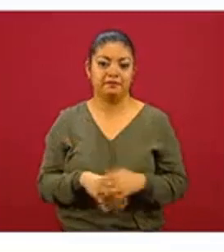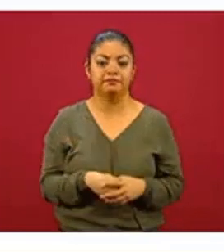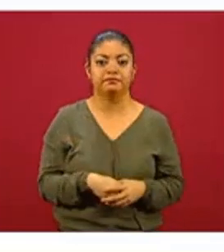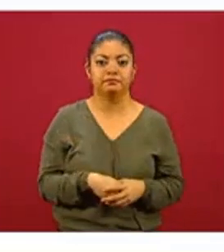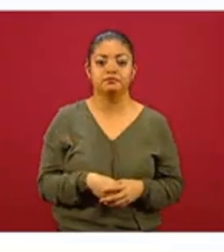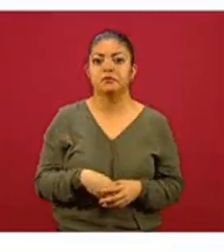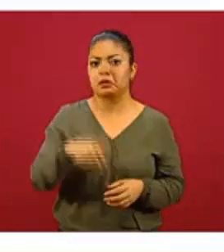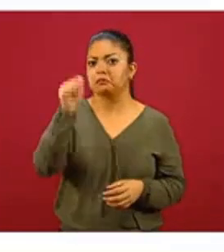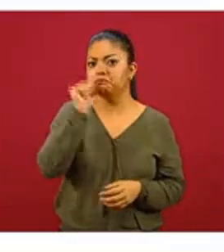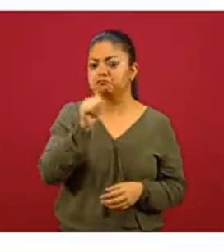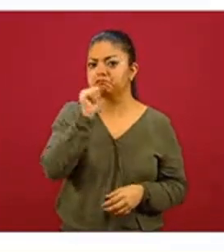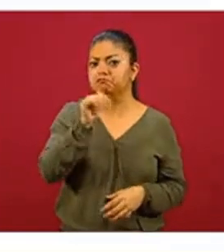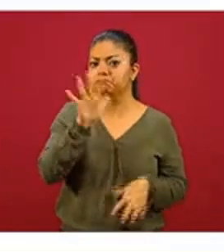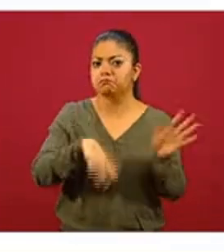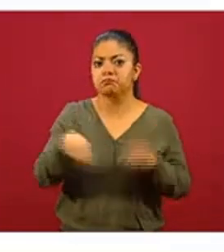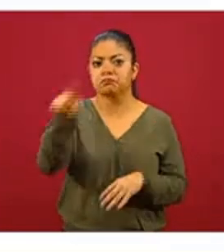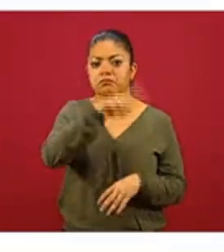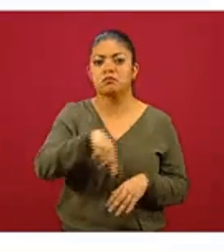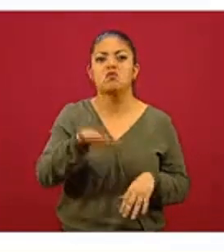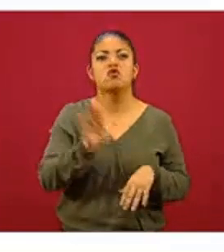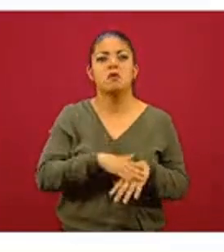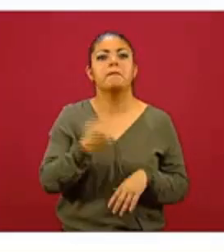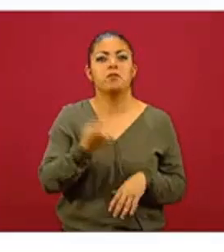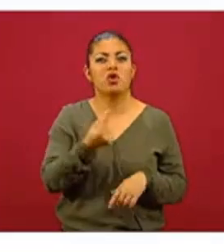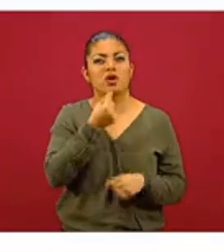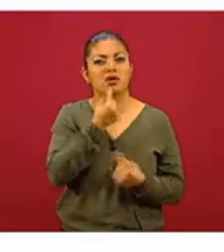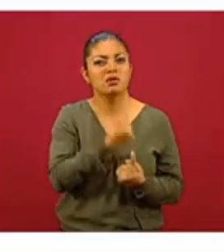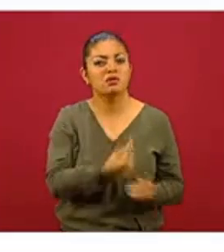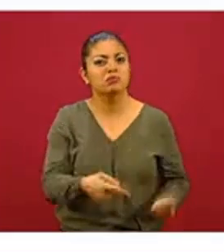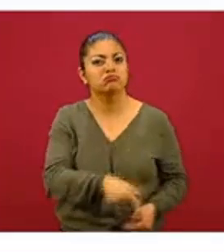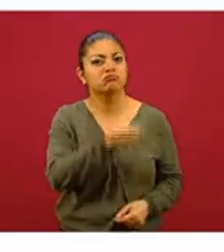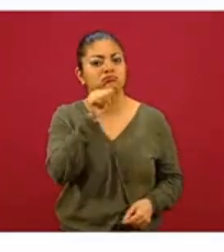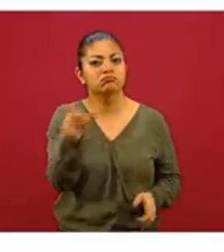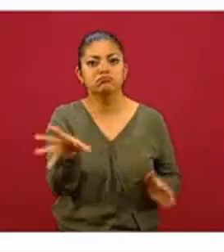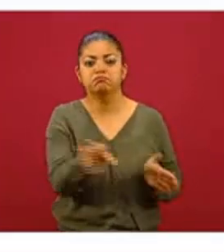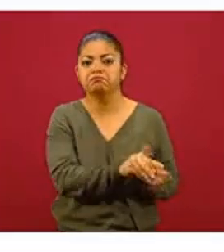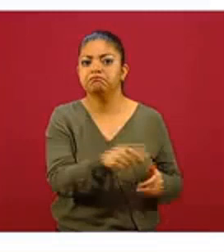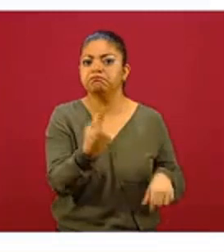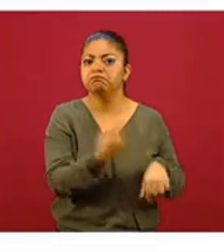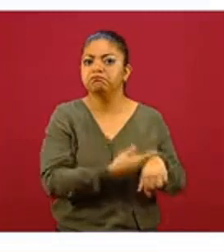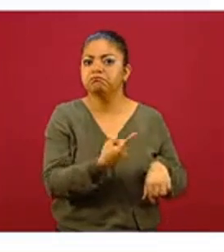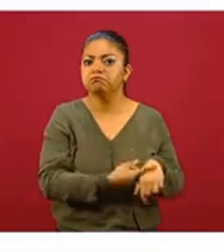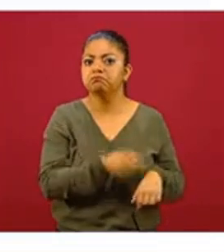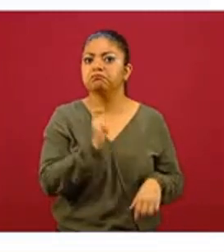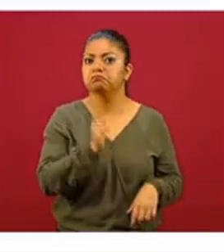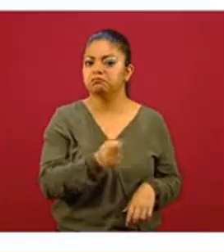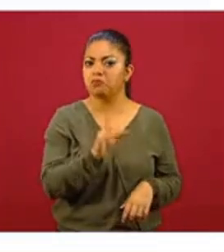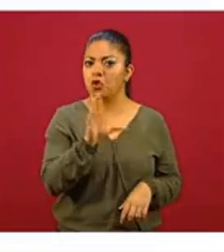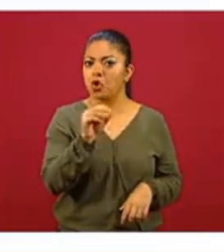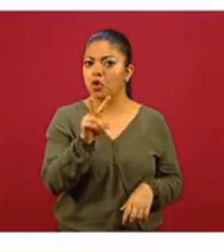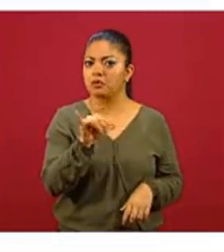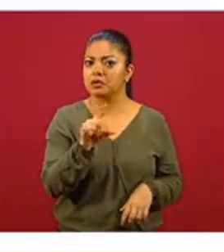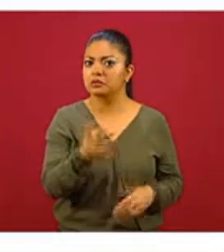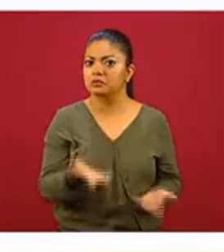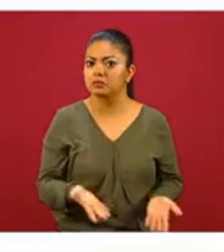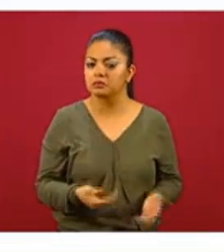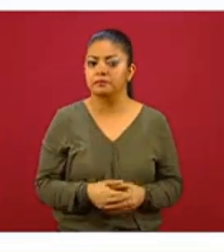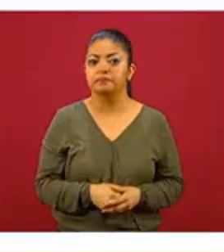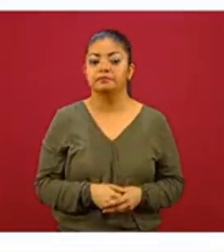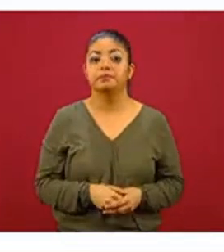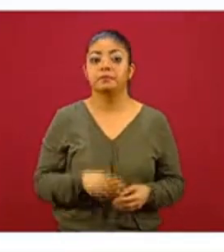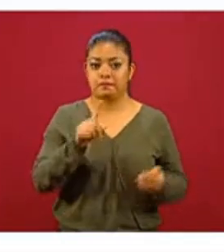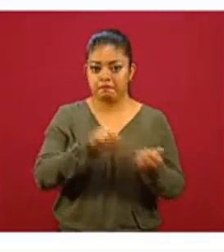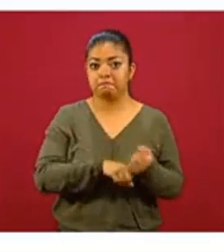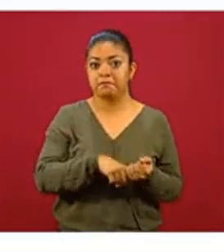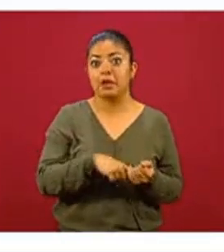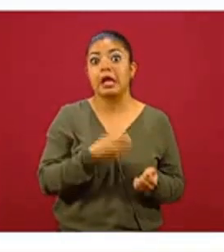preguntado por qué en la población infantil no se ve tan afectada por el SARS-CoV-2. Existen algunas